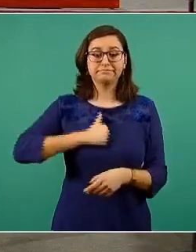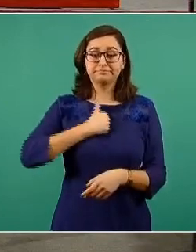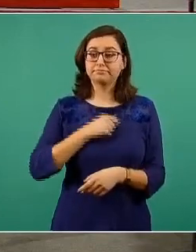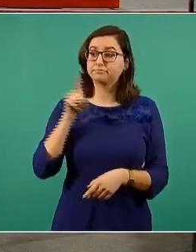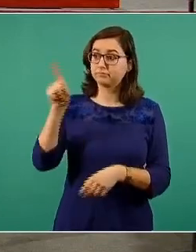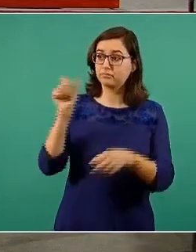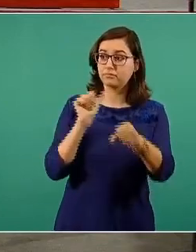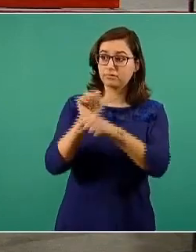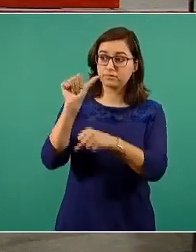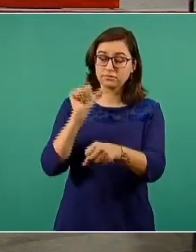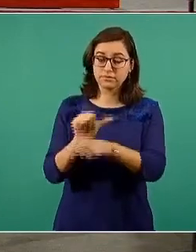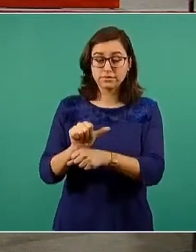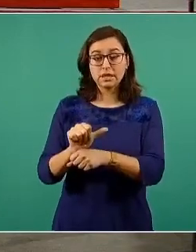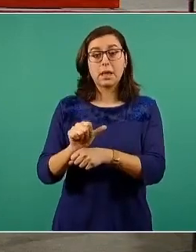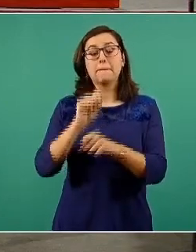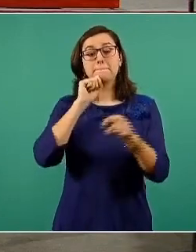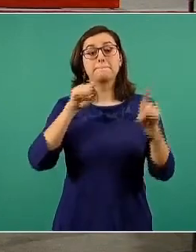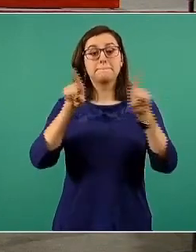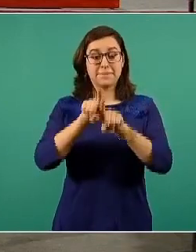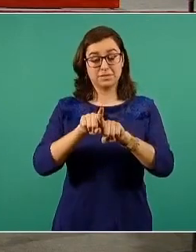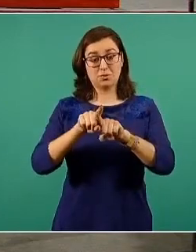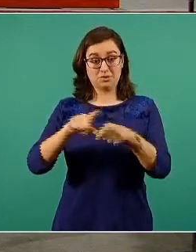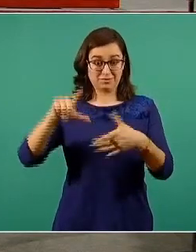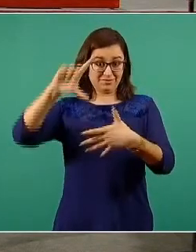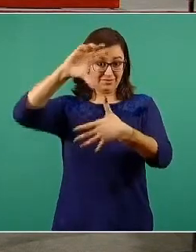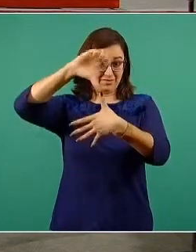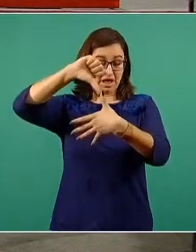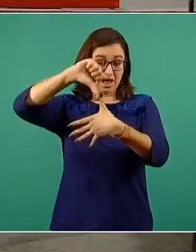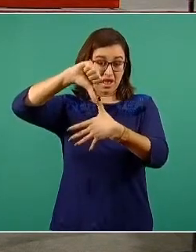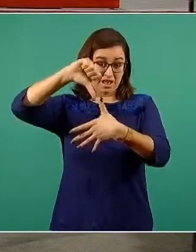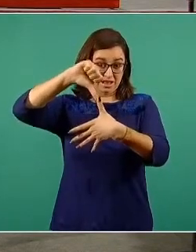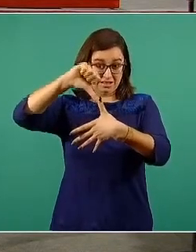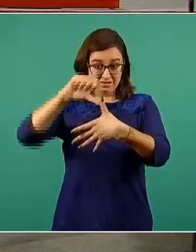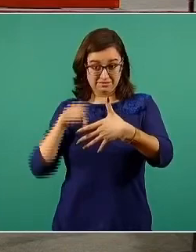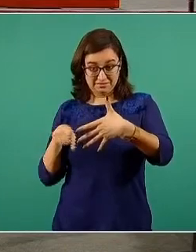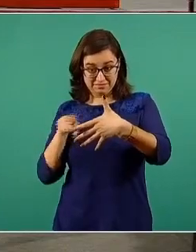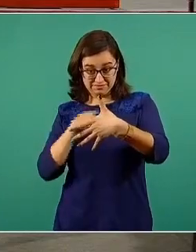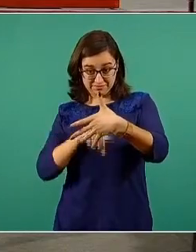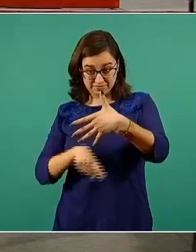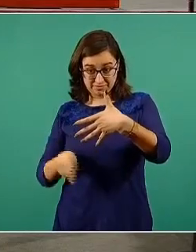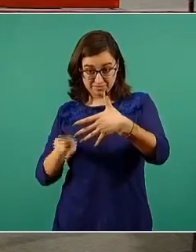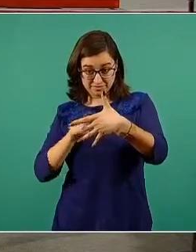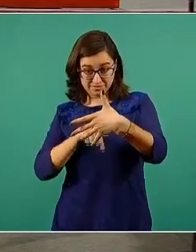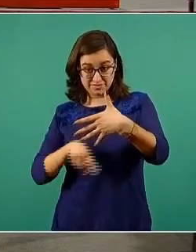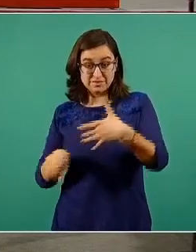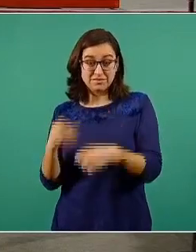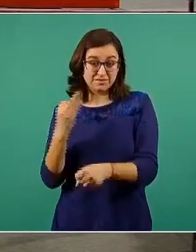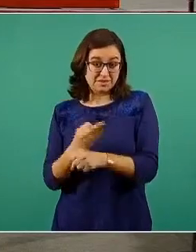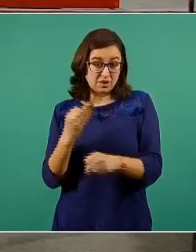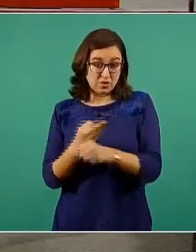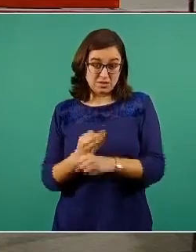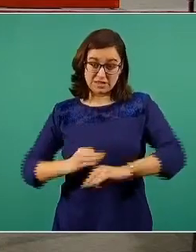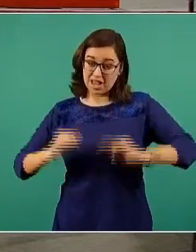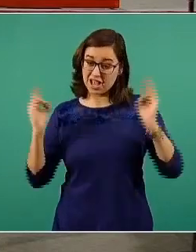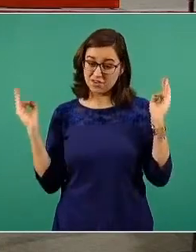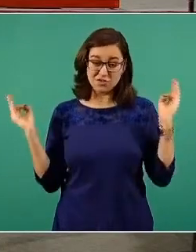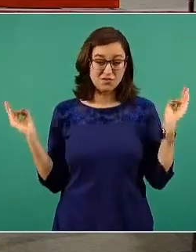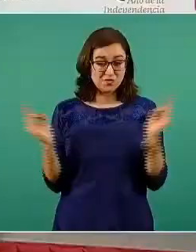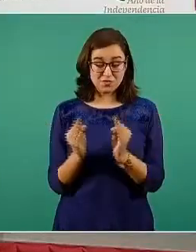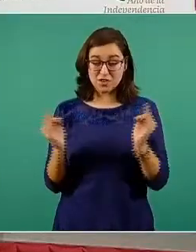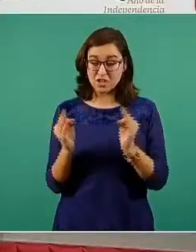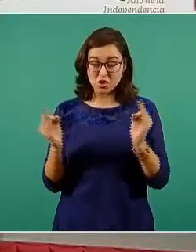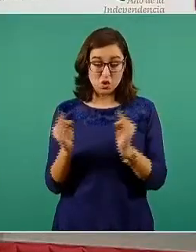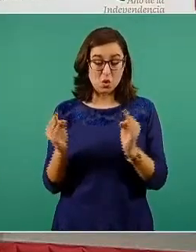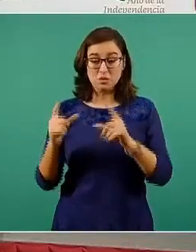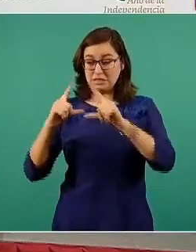todo el cono sur de América Latina, por razones fundamentalmente climáticas, se encuentran ahora en el hemisferio sur en